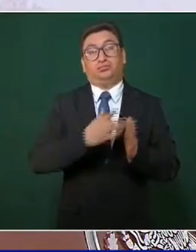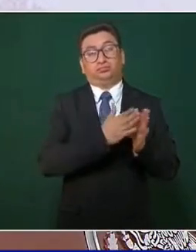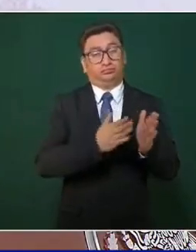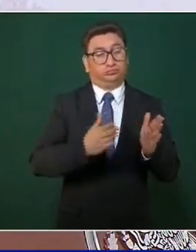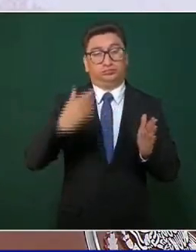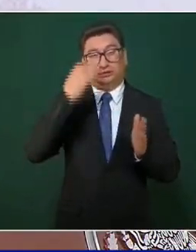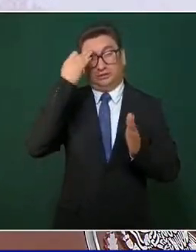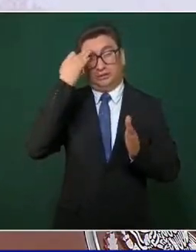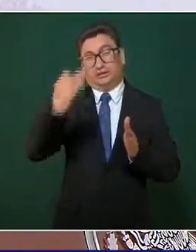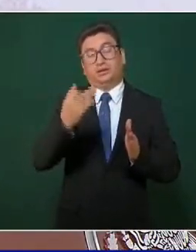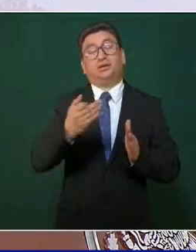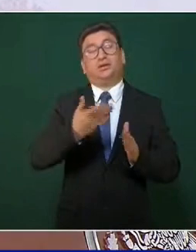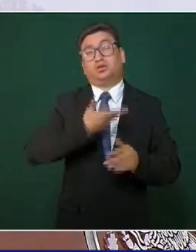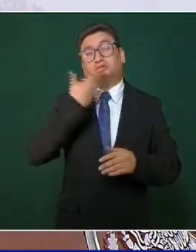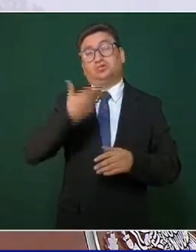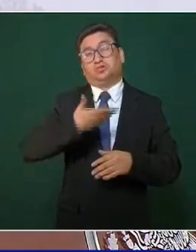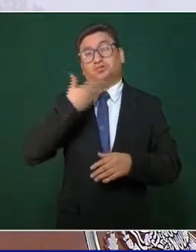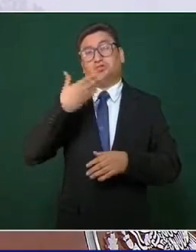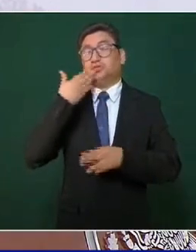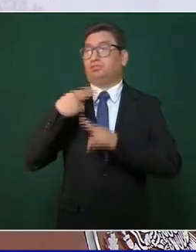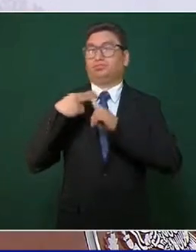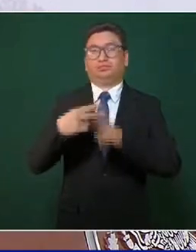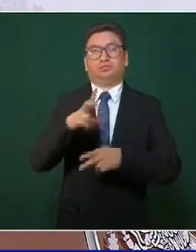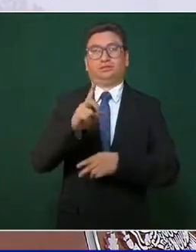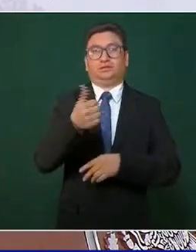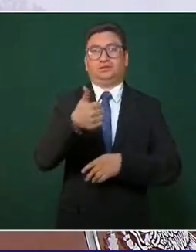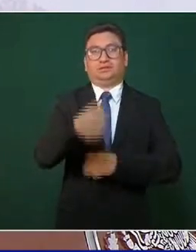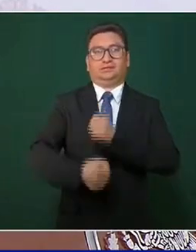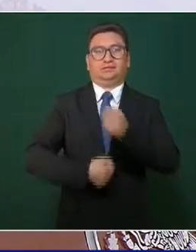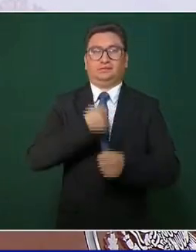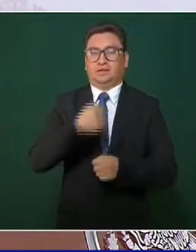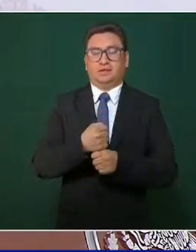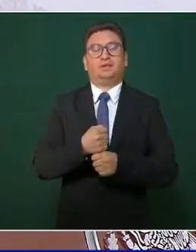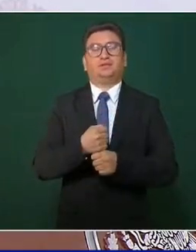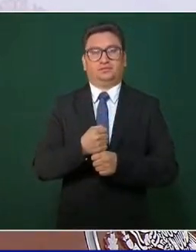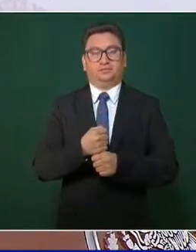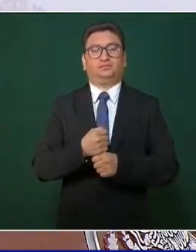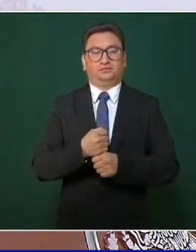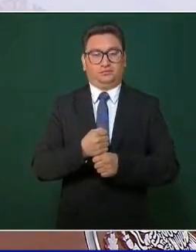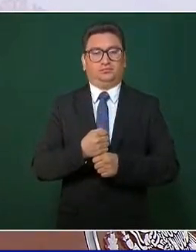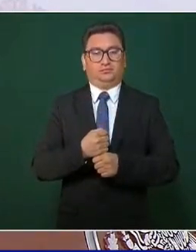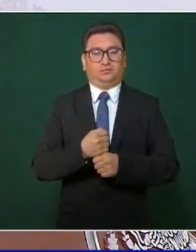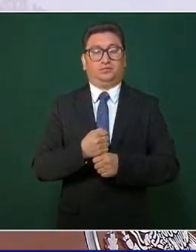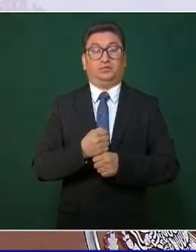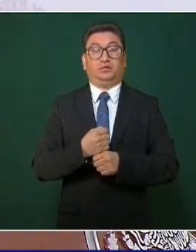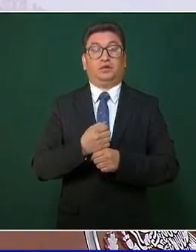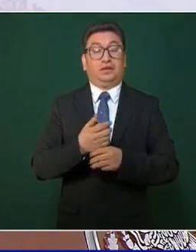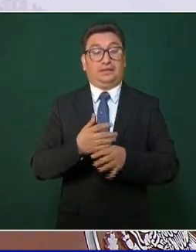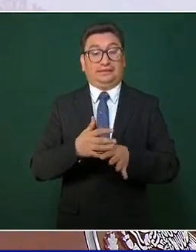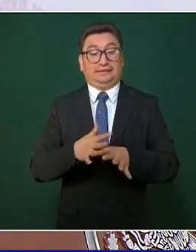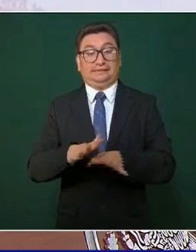En los últimos 36 años, hasta antes de que se diera el cambio,